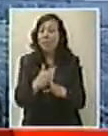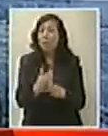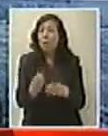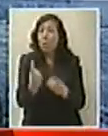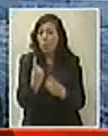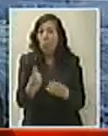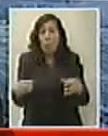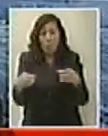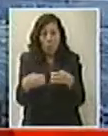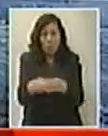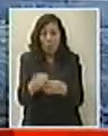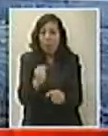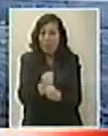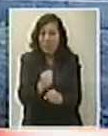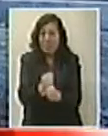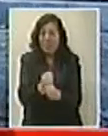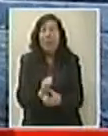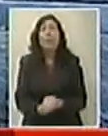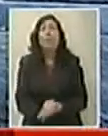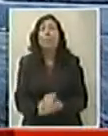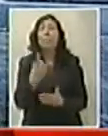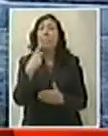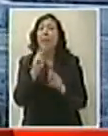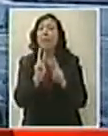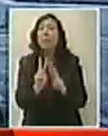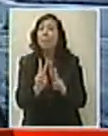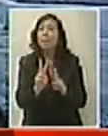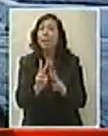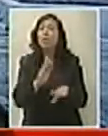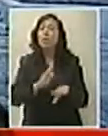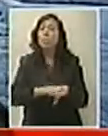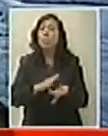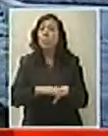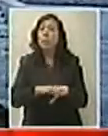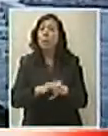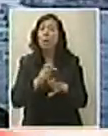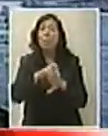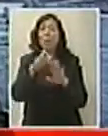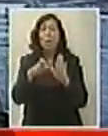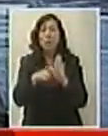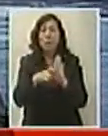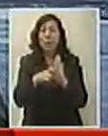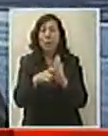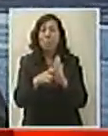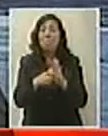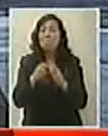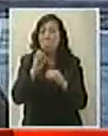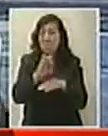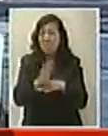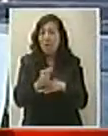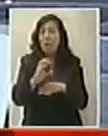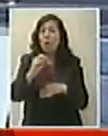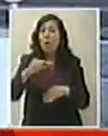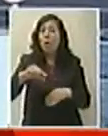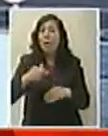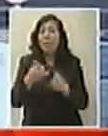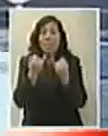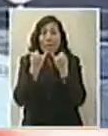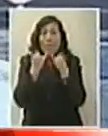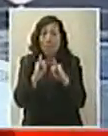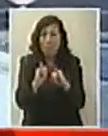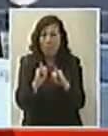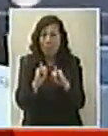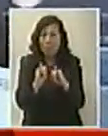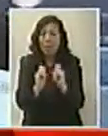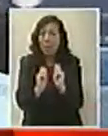un grupo de trabajo para ver el tema relacionado con el proyecto Minas Conga. Este informe ha